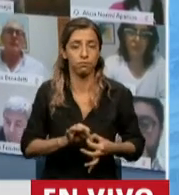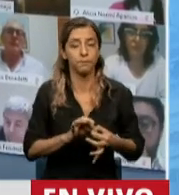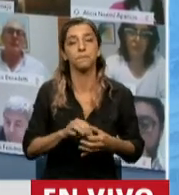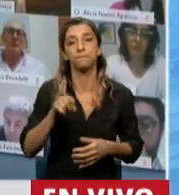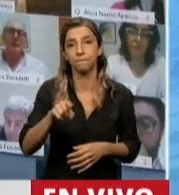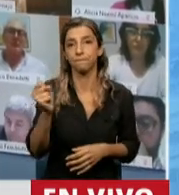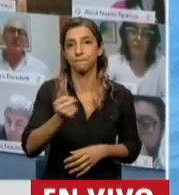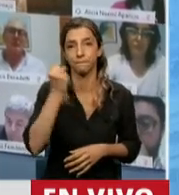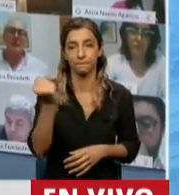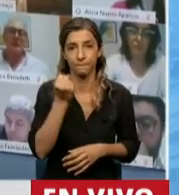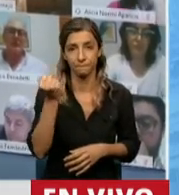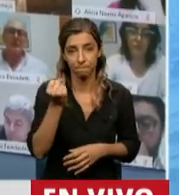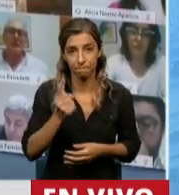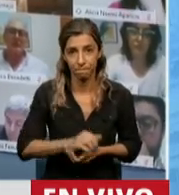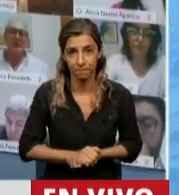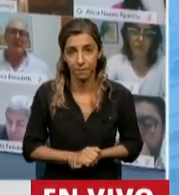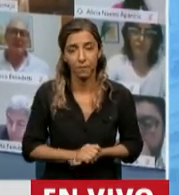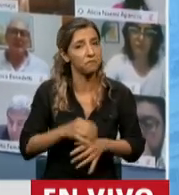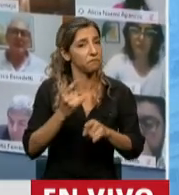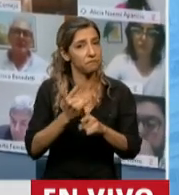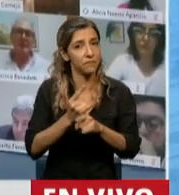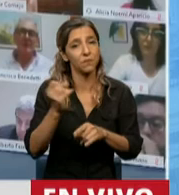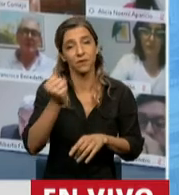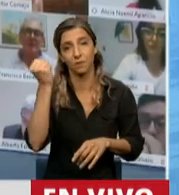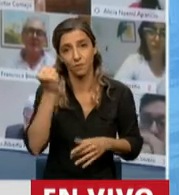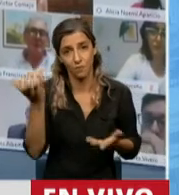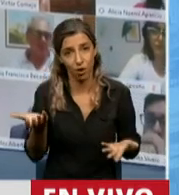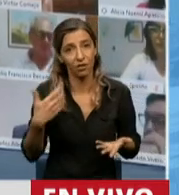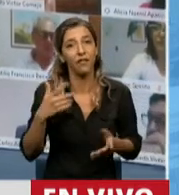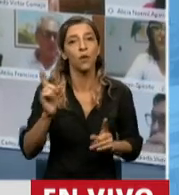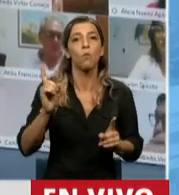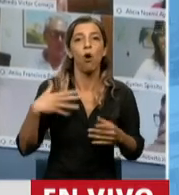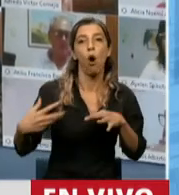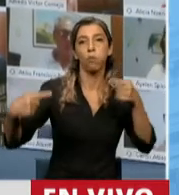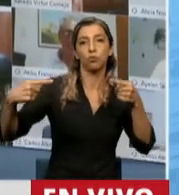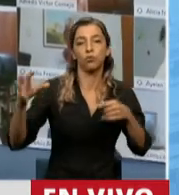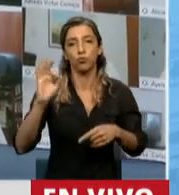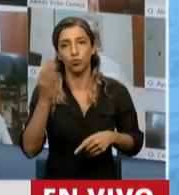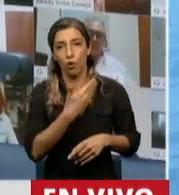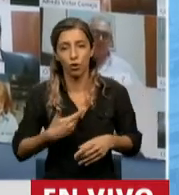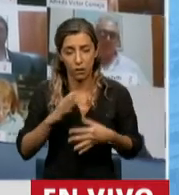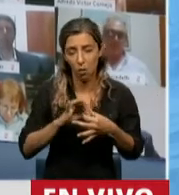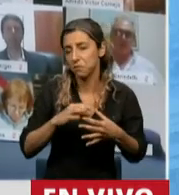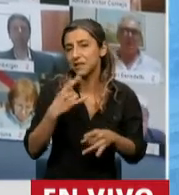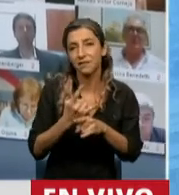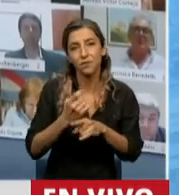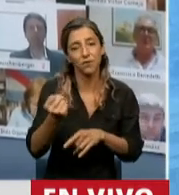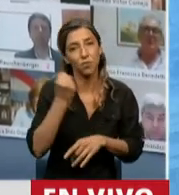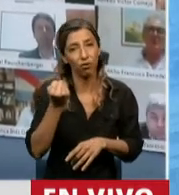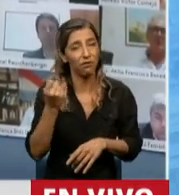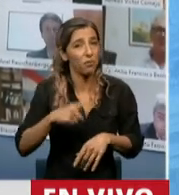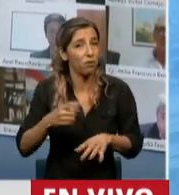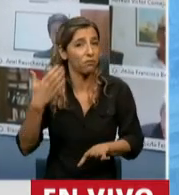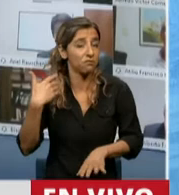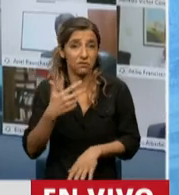guarda cuando soy oficialista y después la levanto cuando soy oposición, solamente tres gobernadores reclamaron